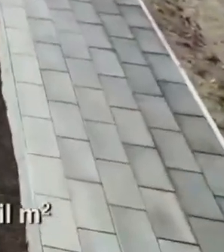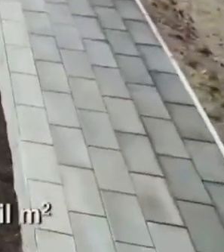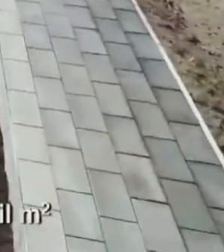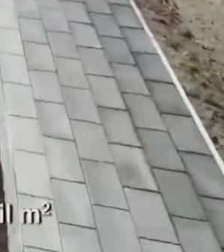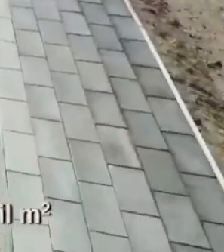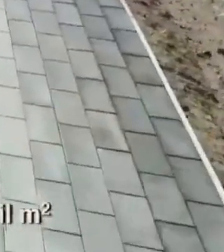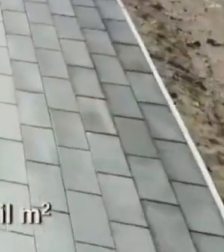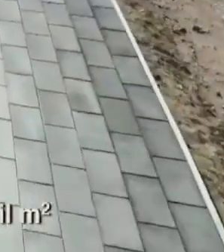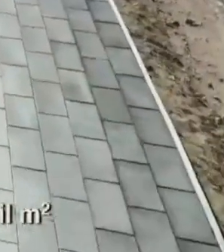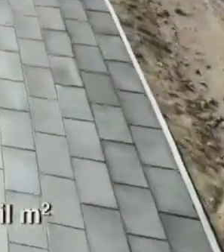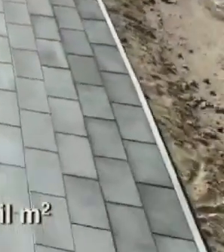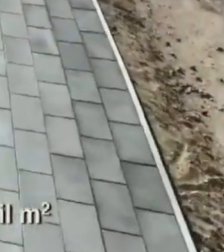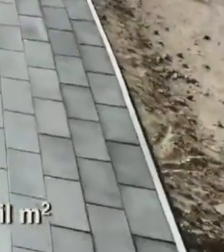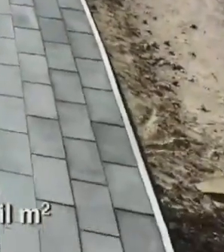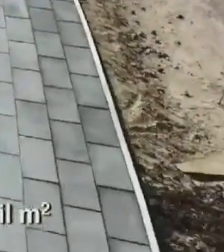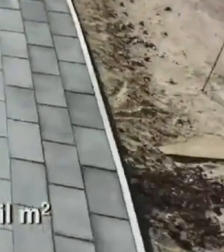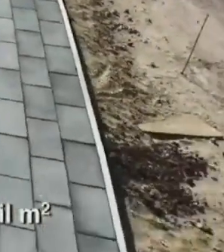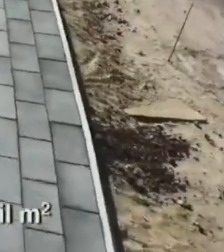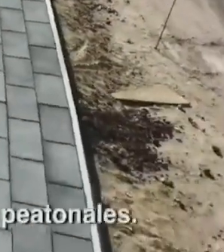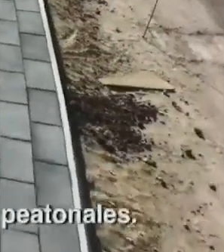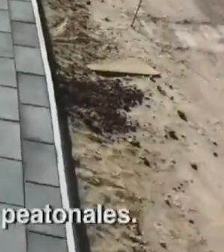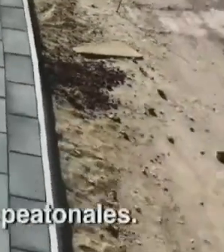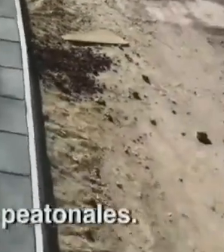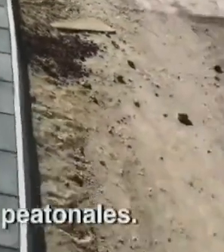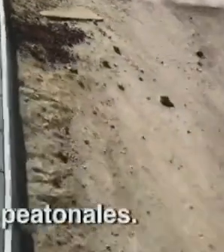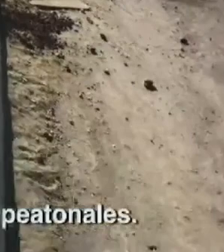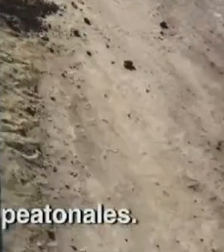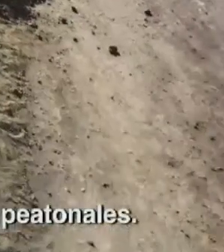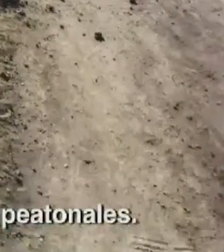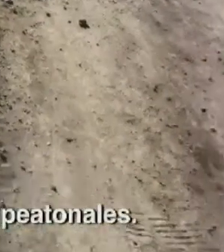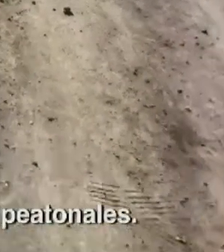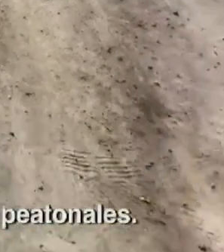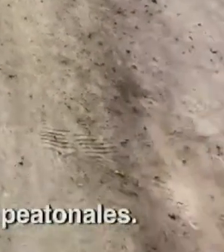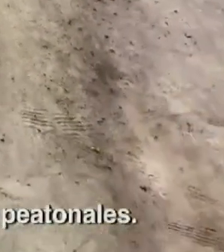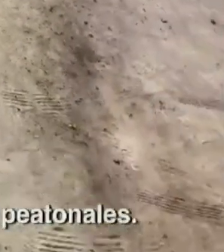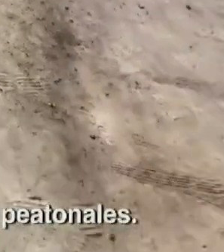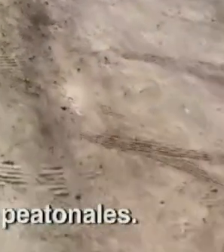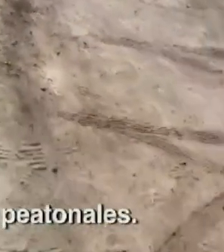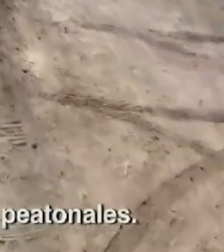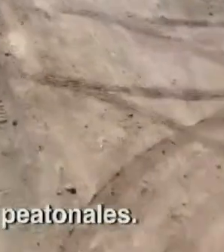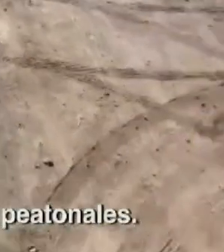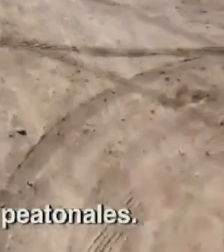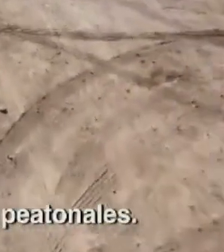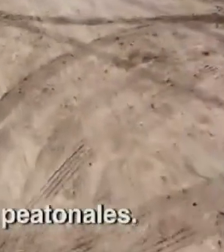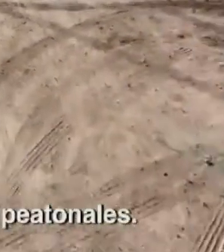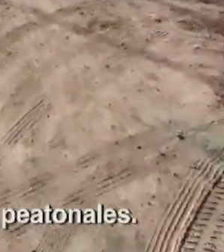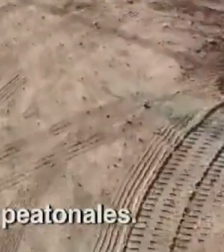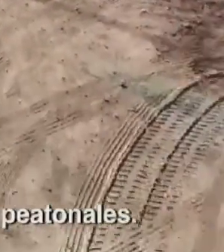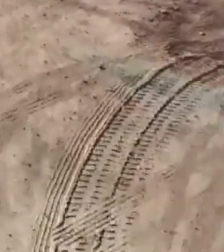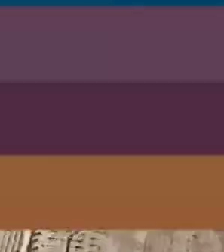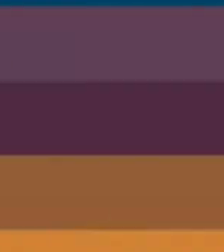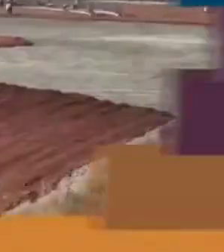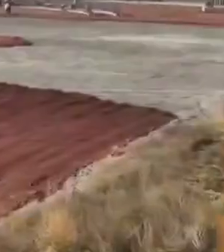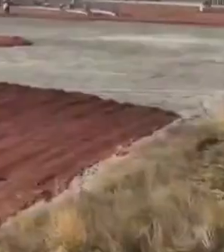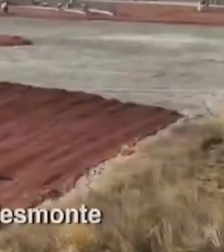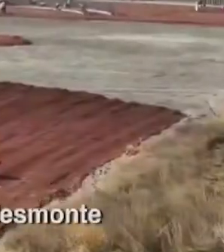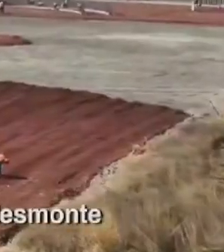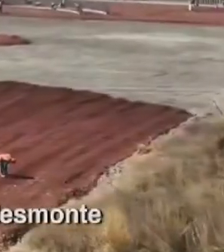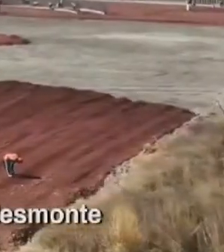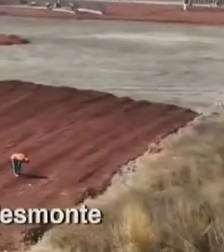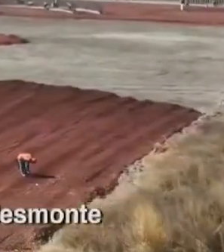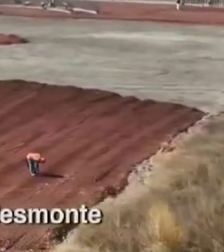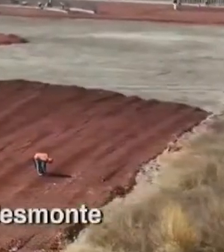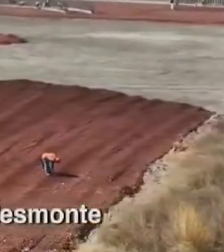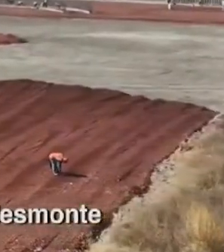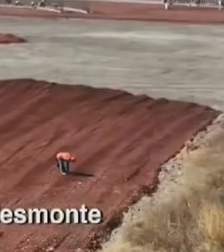asimismo se tiene un avance de más de 20.000 metros cuadrados en la colocación de piezas prefabricadas en las áreas peatonales en